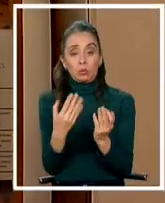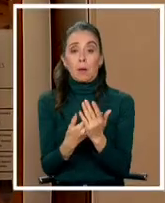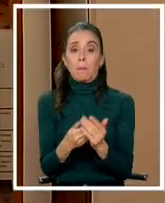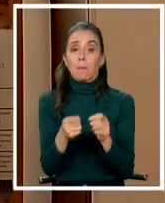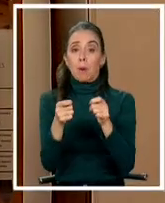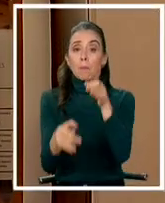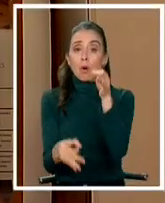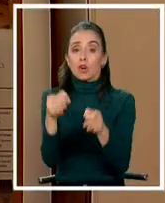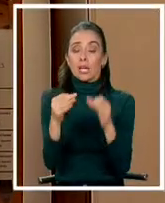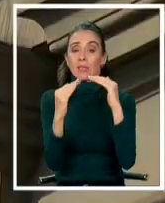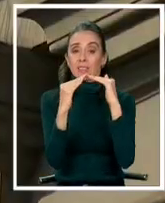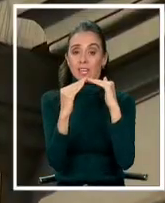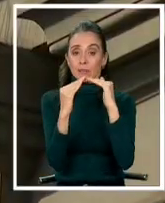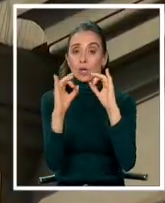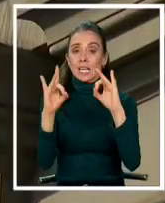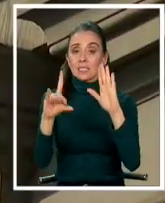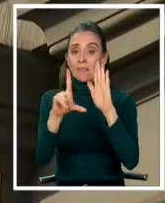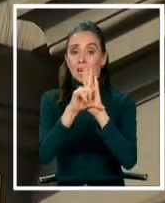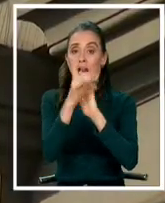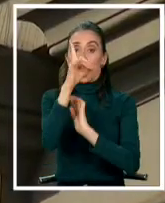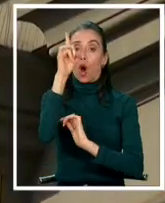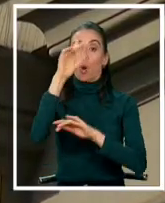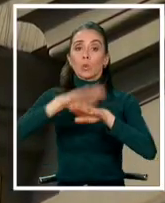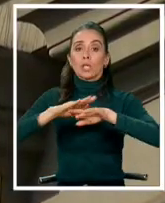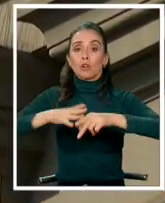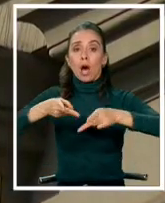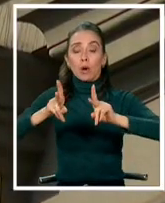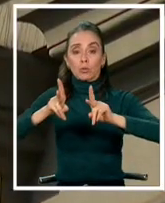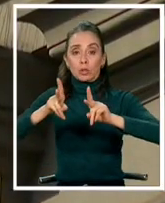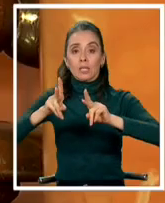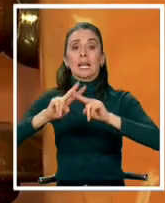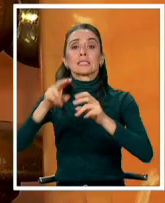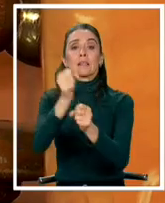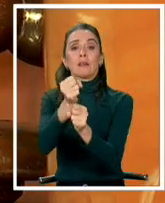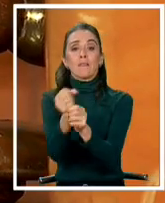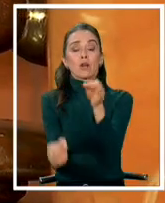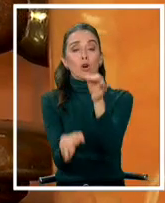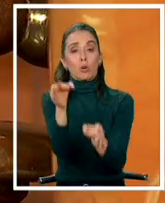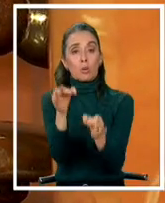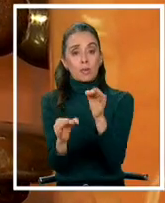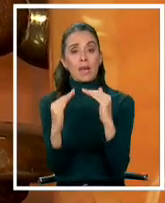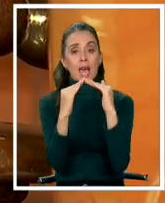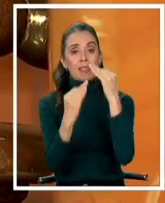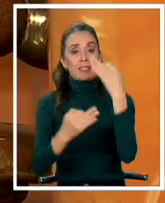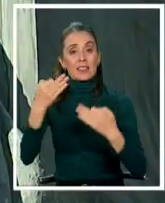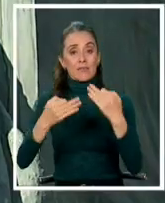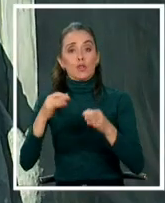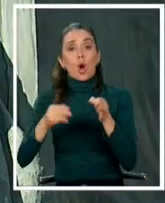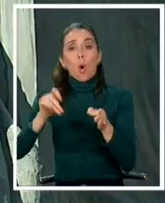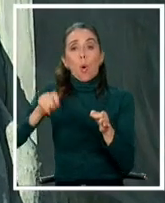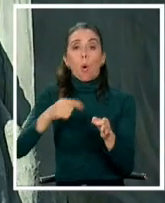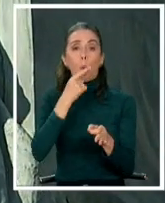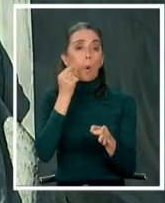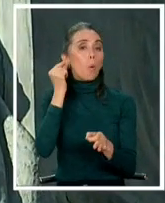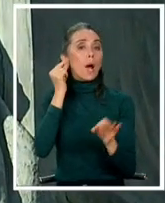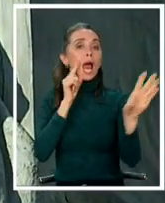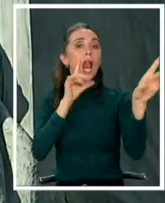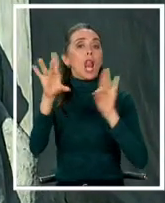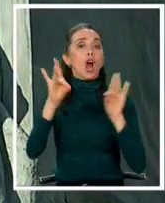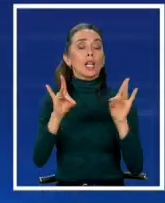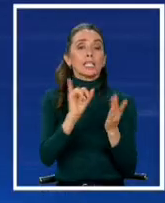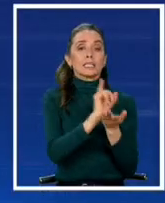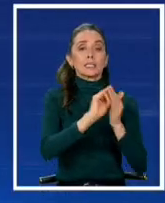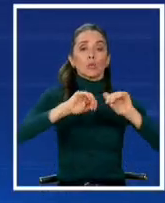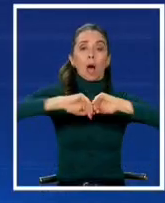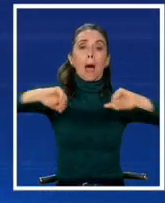propone que los tribunales que fija la ley son los únicos autorizados a ejercer la labor judicial tribunales donde los jueces y puestas serán nombrados por un